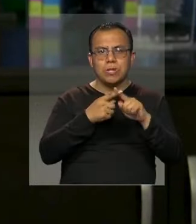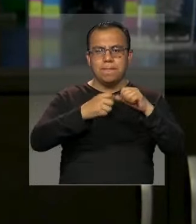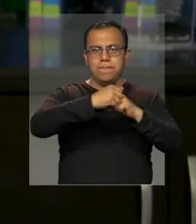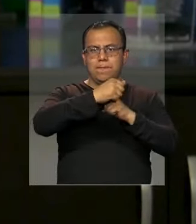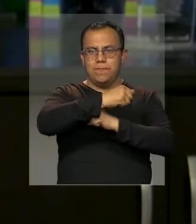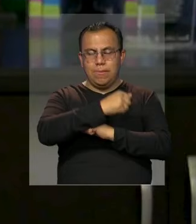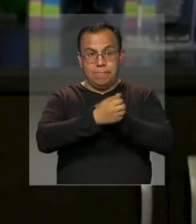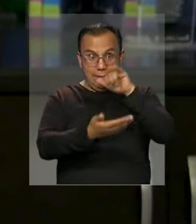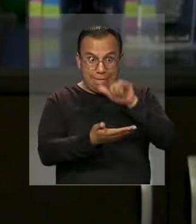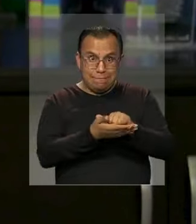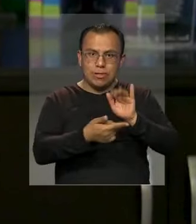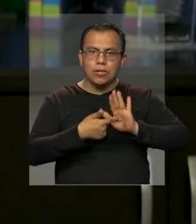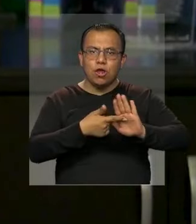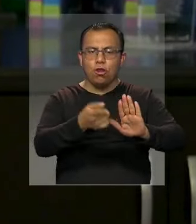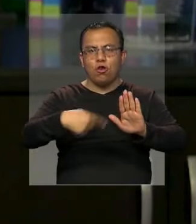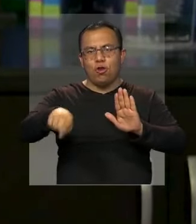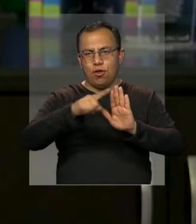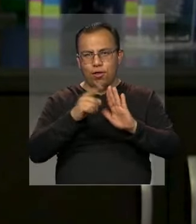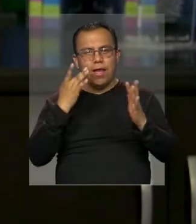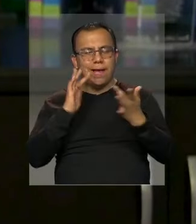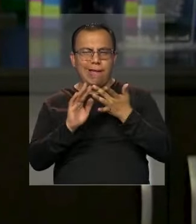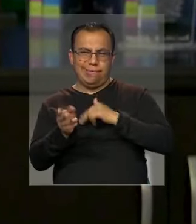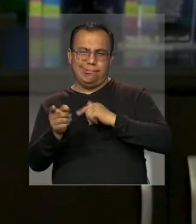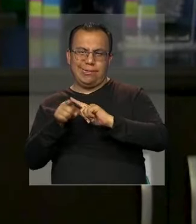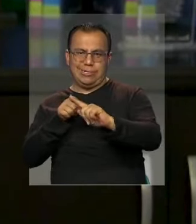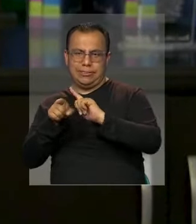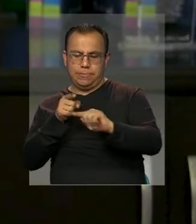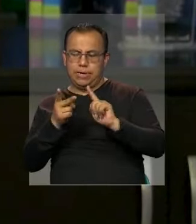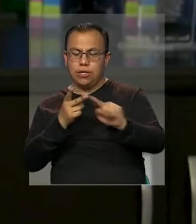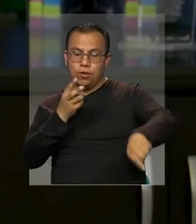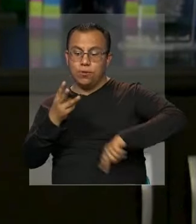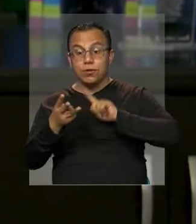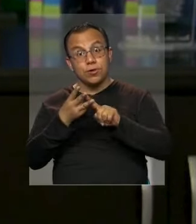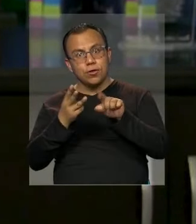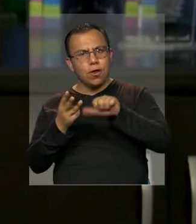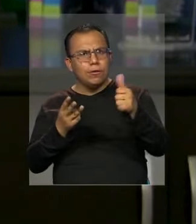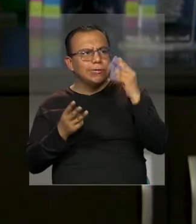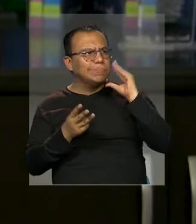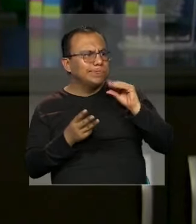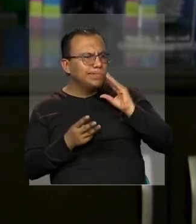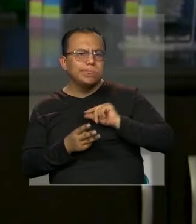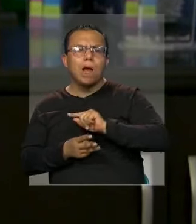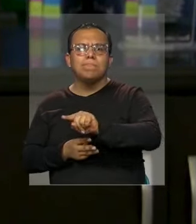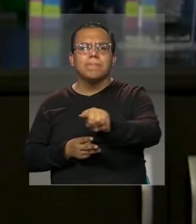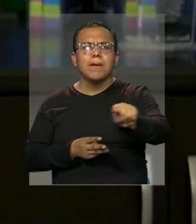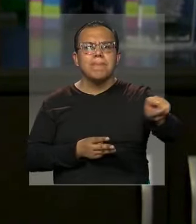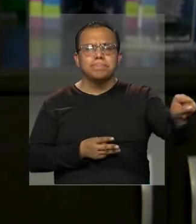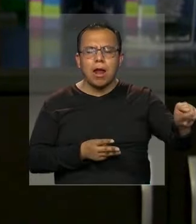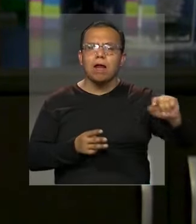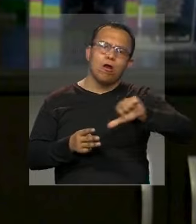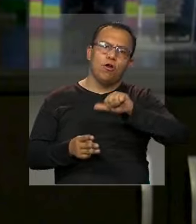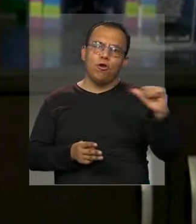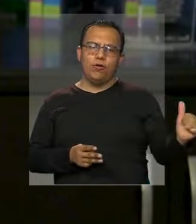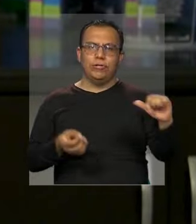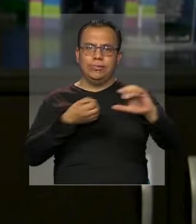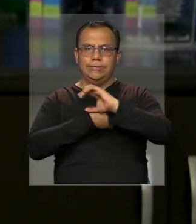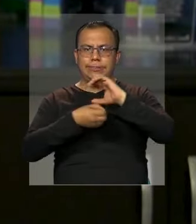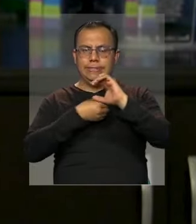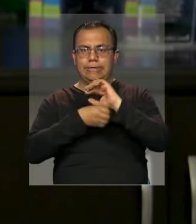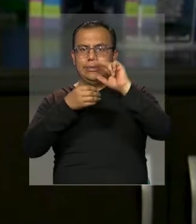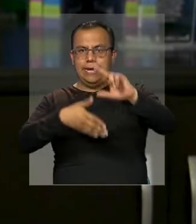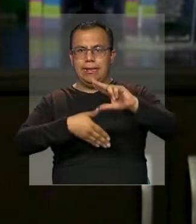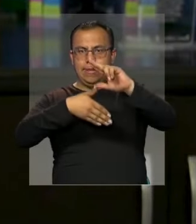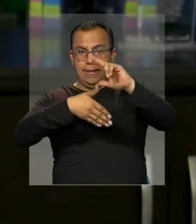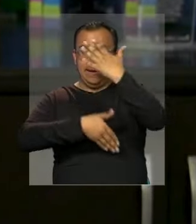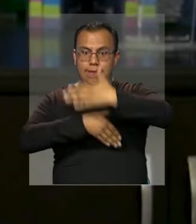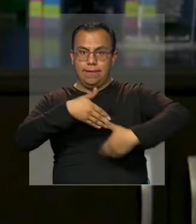de nuestra presencia en las troncales de Transmilenio y otras experiencias que podamos compartir con otras ciudades de América Latina